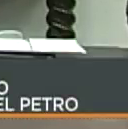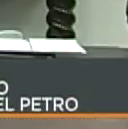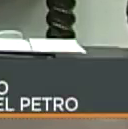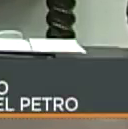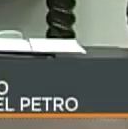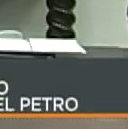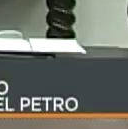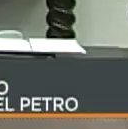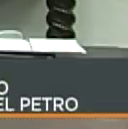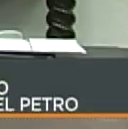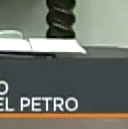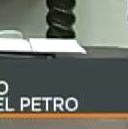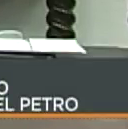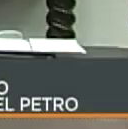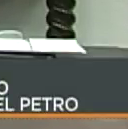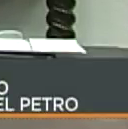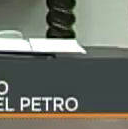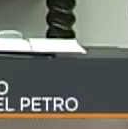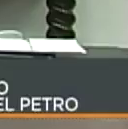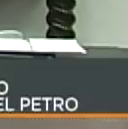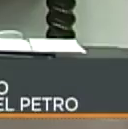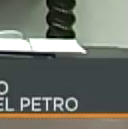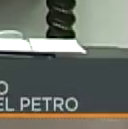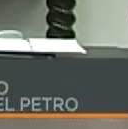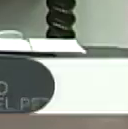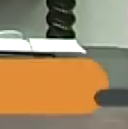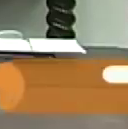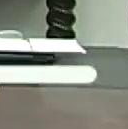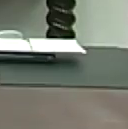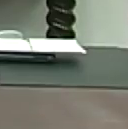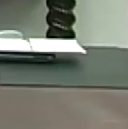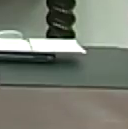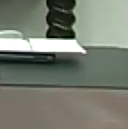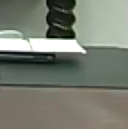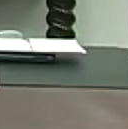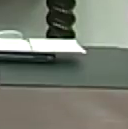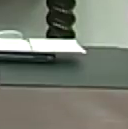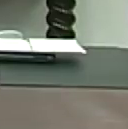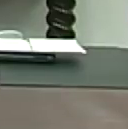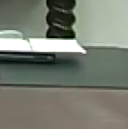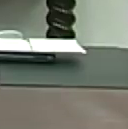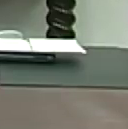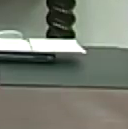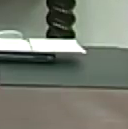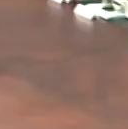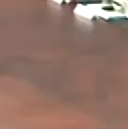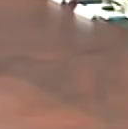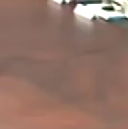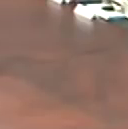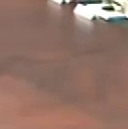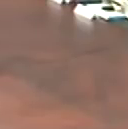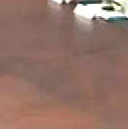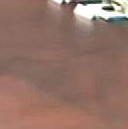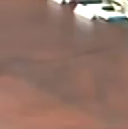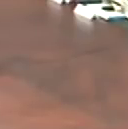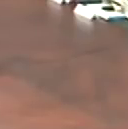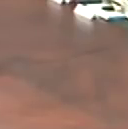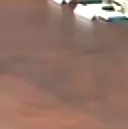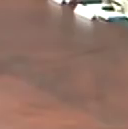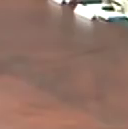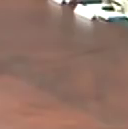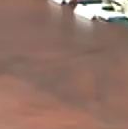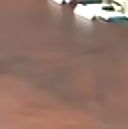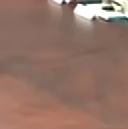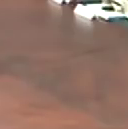venezolanos y venezolanas, que tiene un conocimiento, una participación, una cosa. Verdaderamente estamos descubriendo un mundo